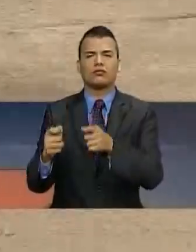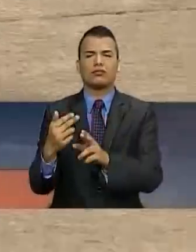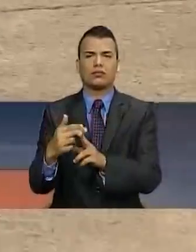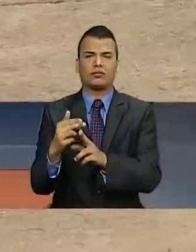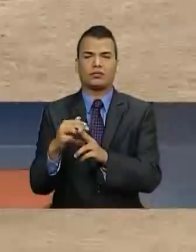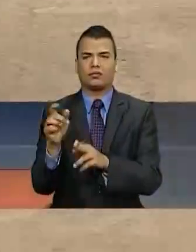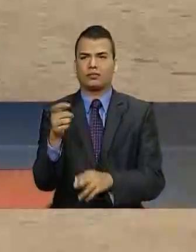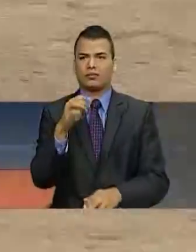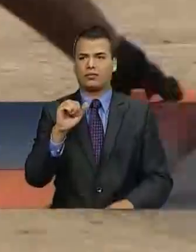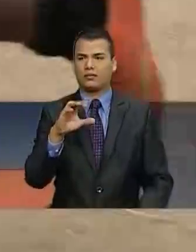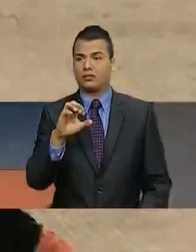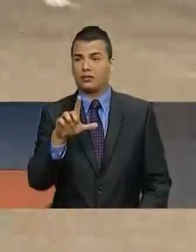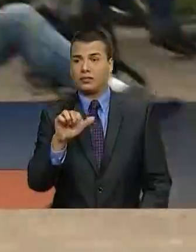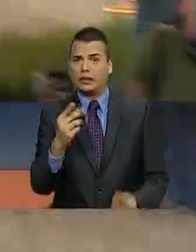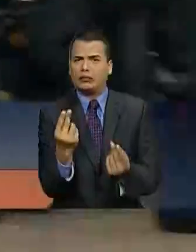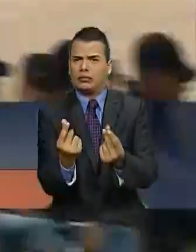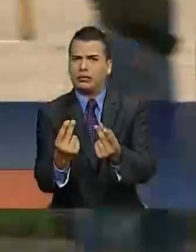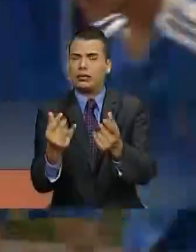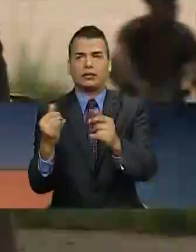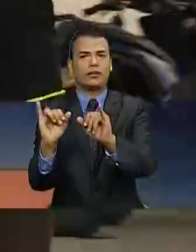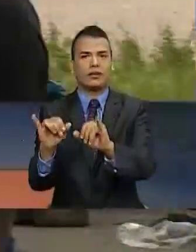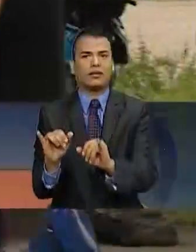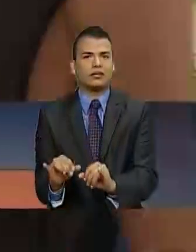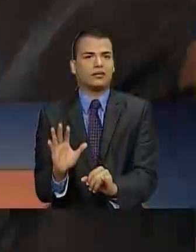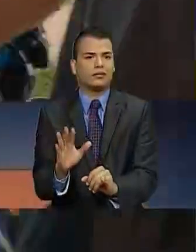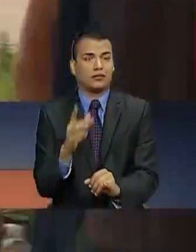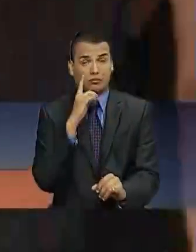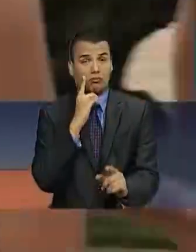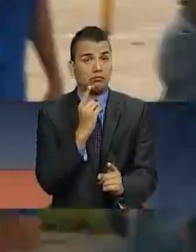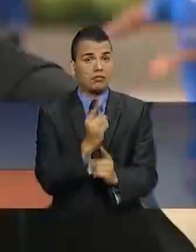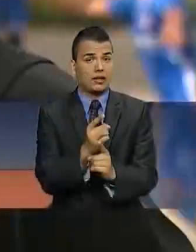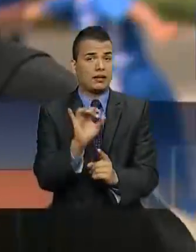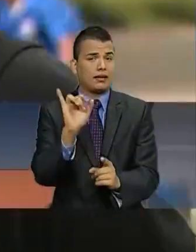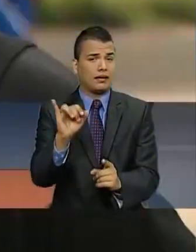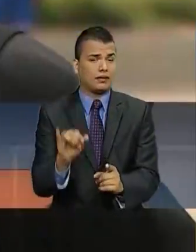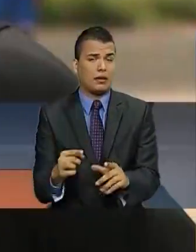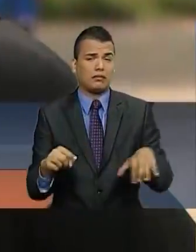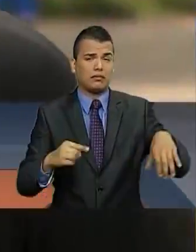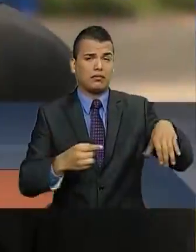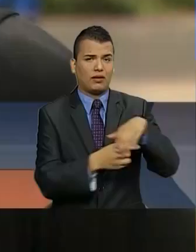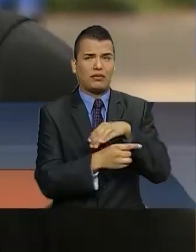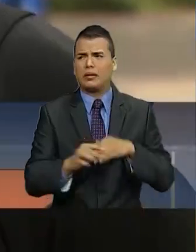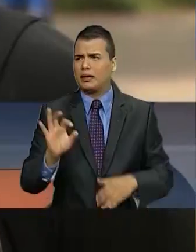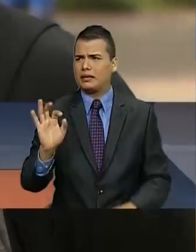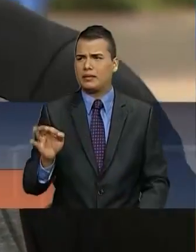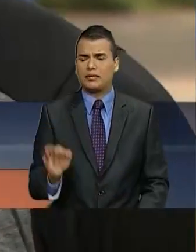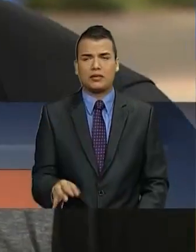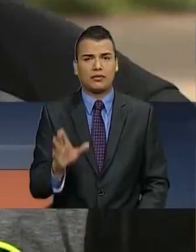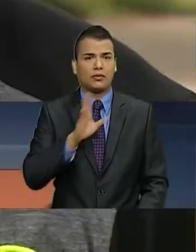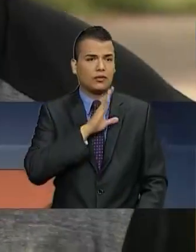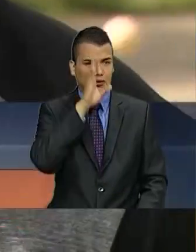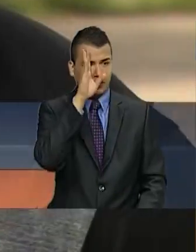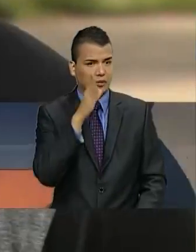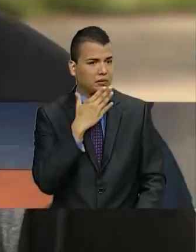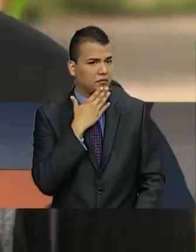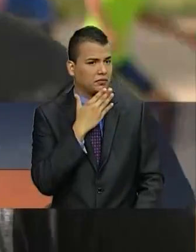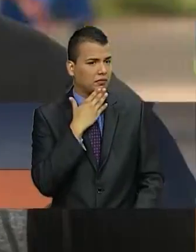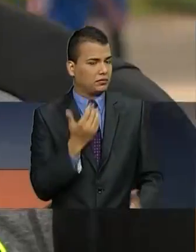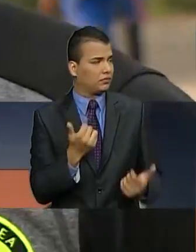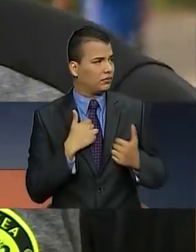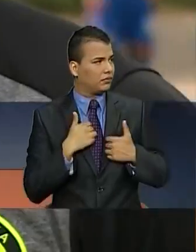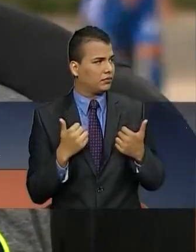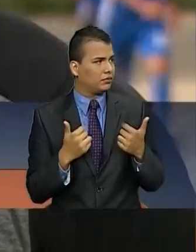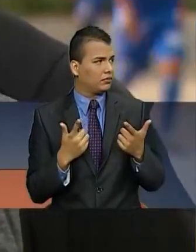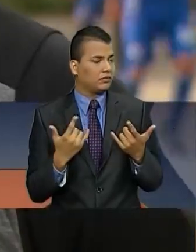la gacela, recorridos que generalmente terminan en jugadas de gol. Pues porque siempre que la tiro larga saco ventaja.